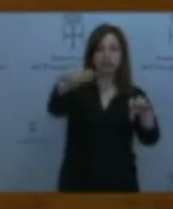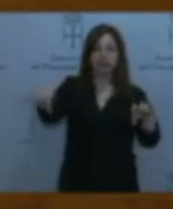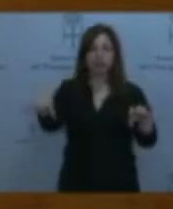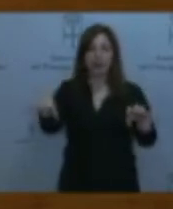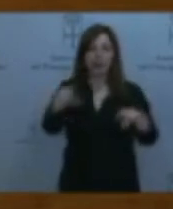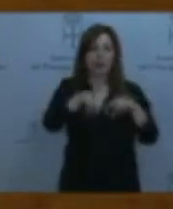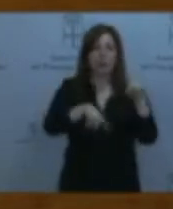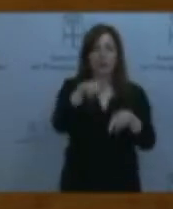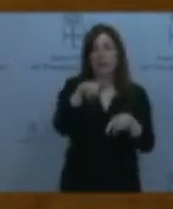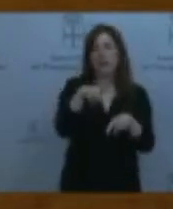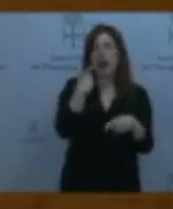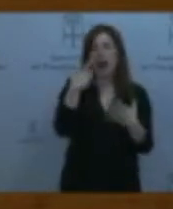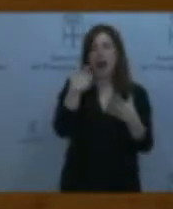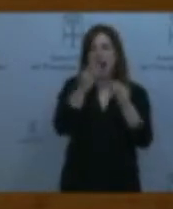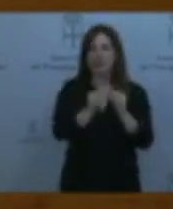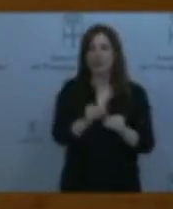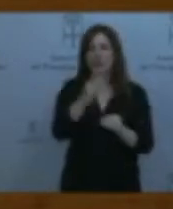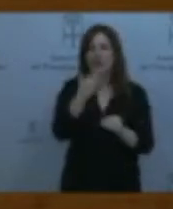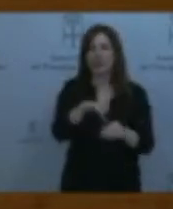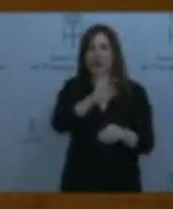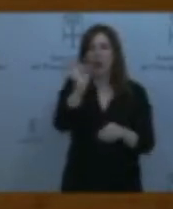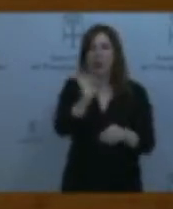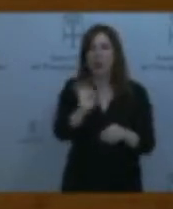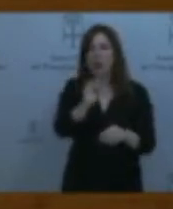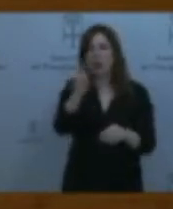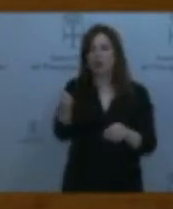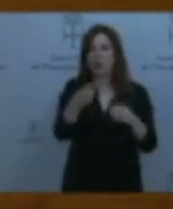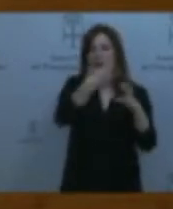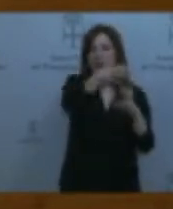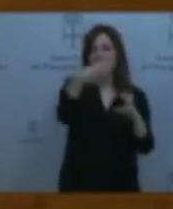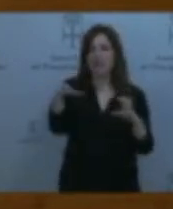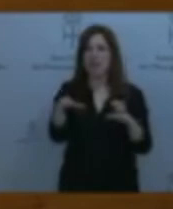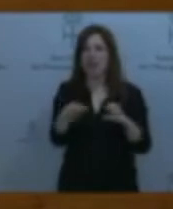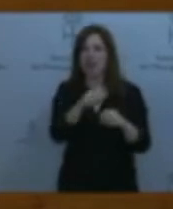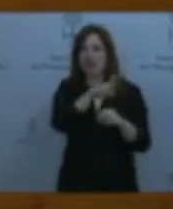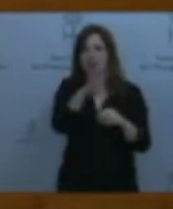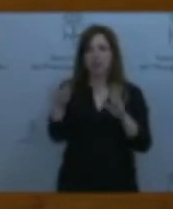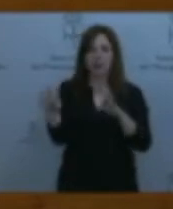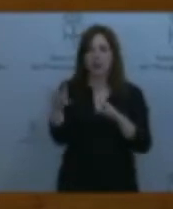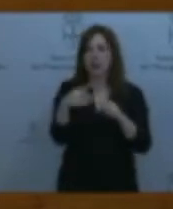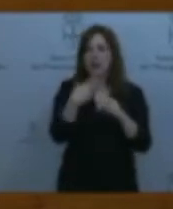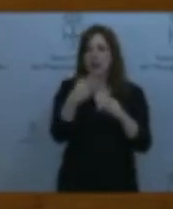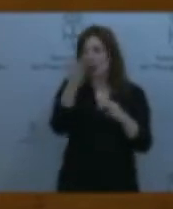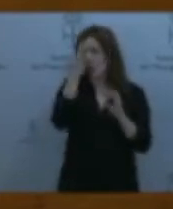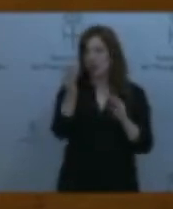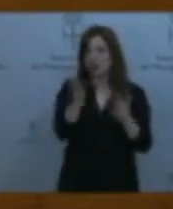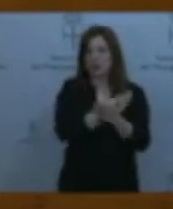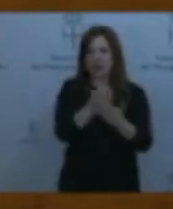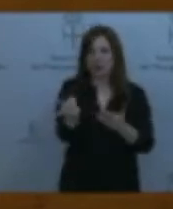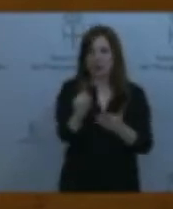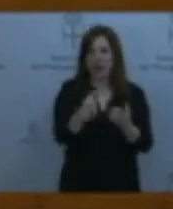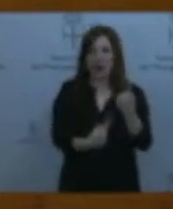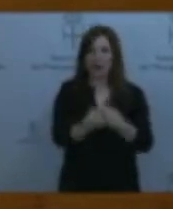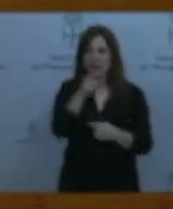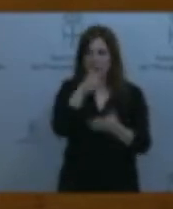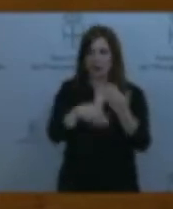que el Thyssen cogiese los Van Gogh o los Gauguin y los separase las obras de 1999, ¿no? No tiene sentido separarlo. Algunas de las más